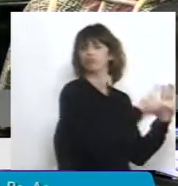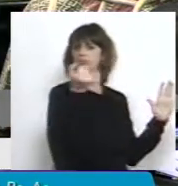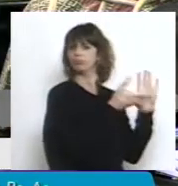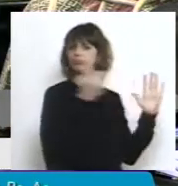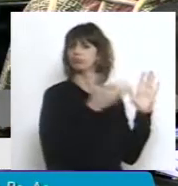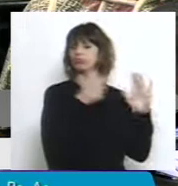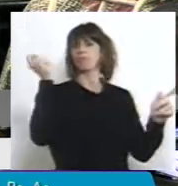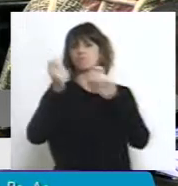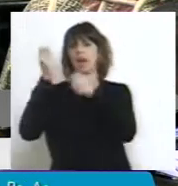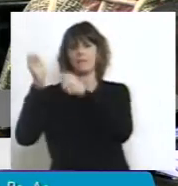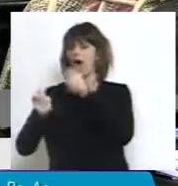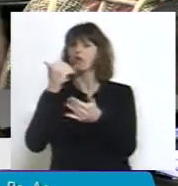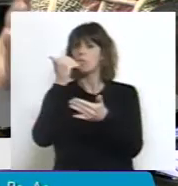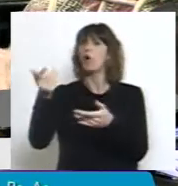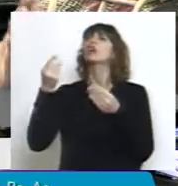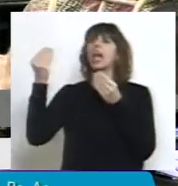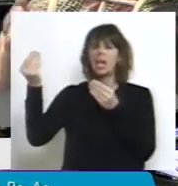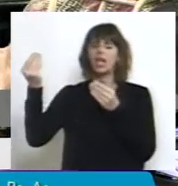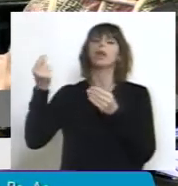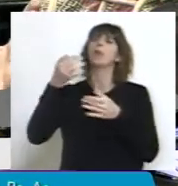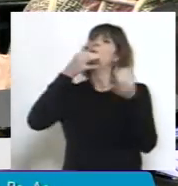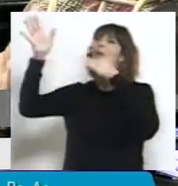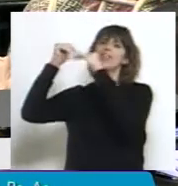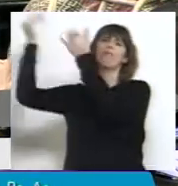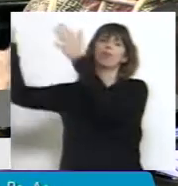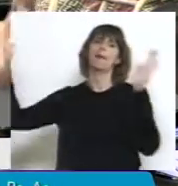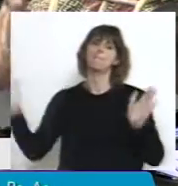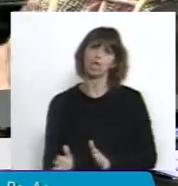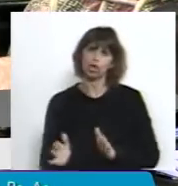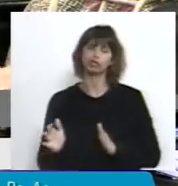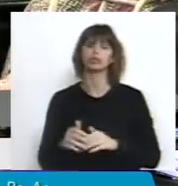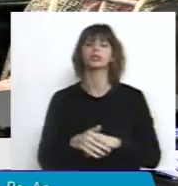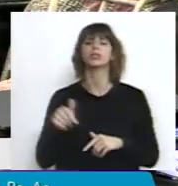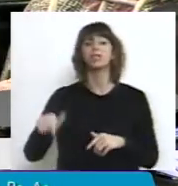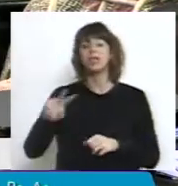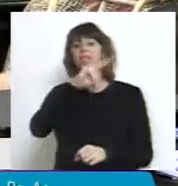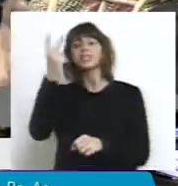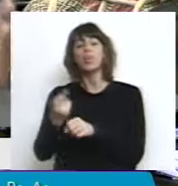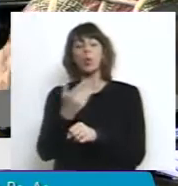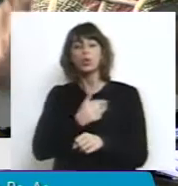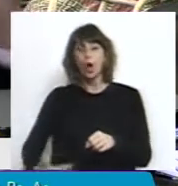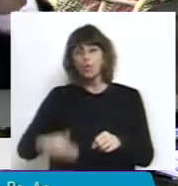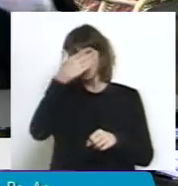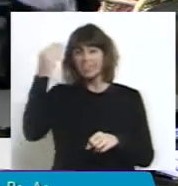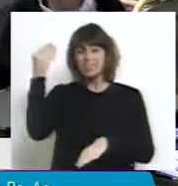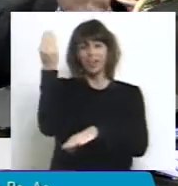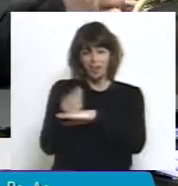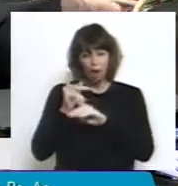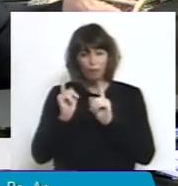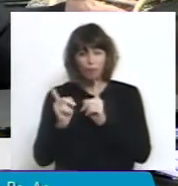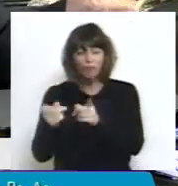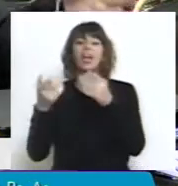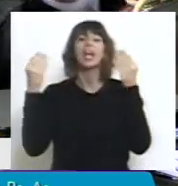de exportaciones. El gran esfuerzo de estos años en la Argentina, en el segundo mandato de la presidenta, fue afrontar la